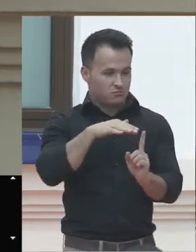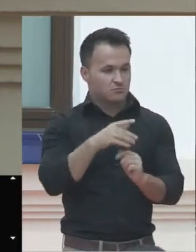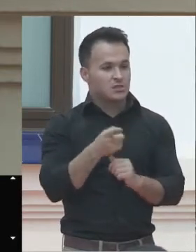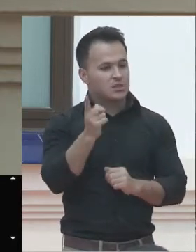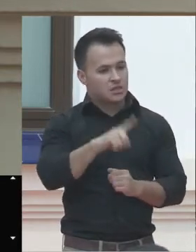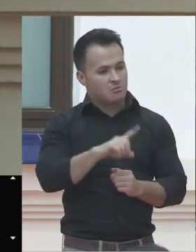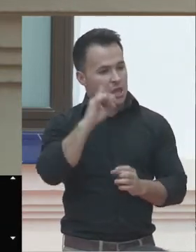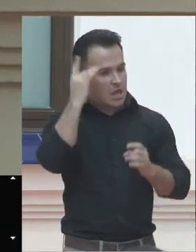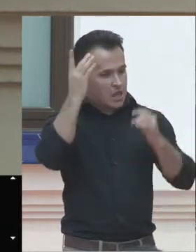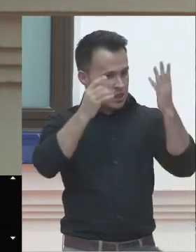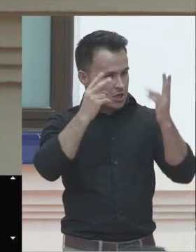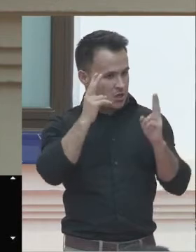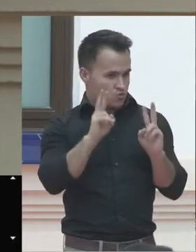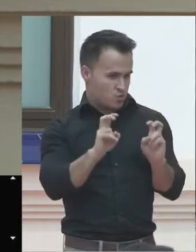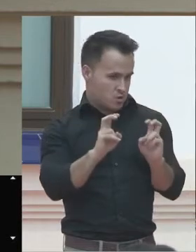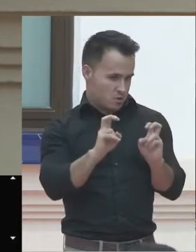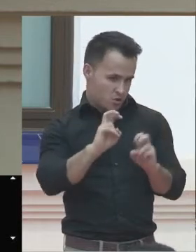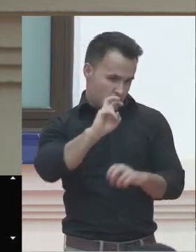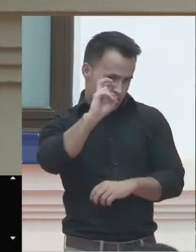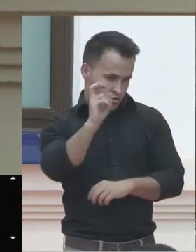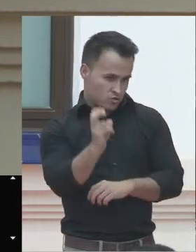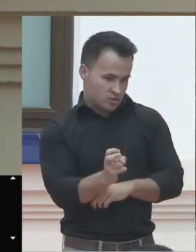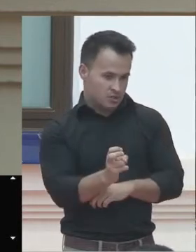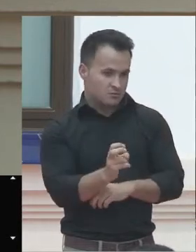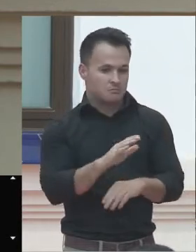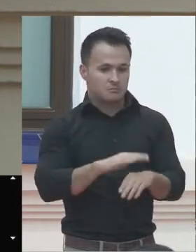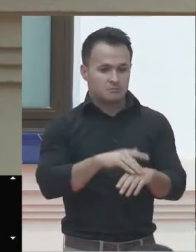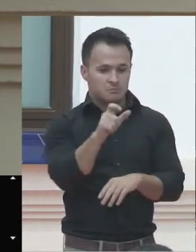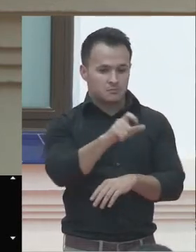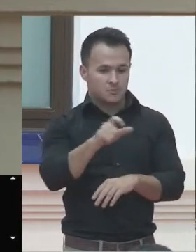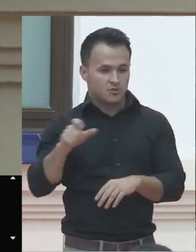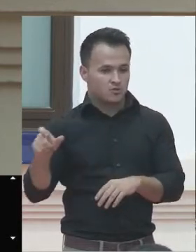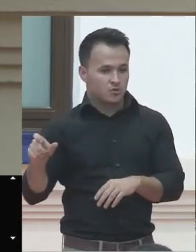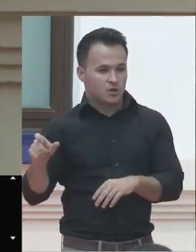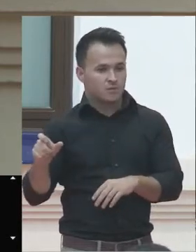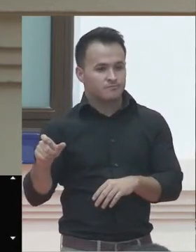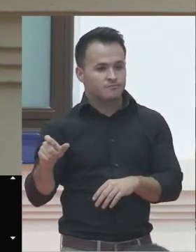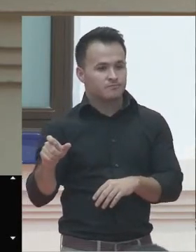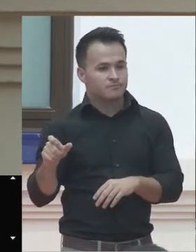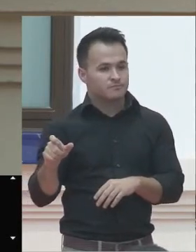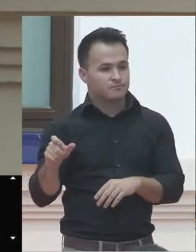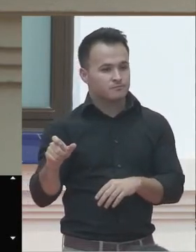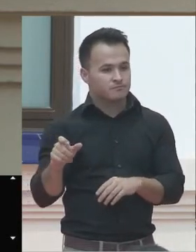otras iniciativas para caso de personas que puedan sufrir